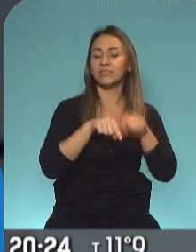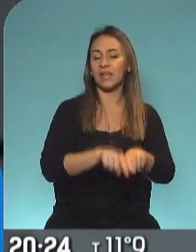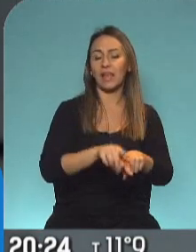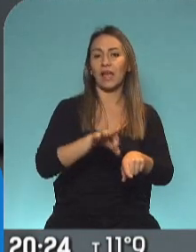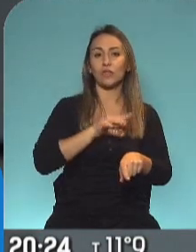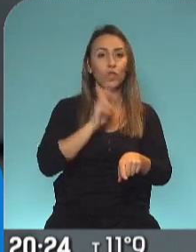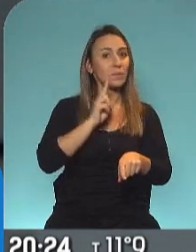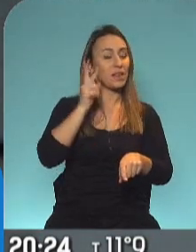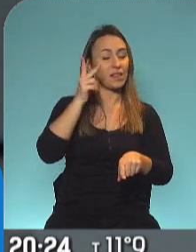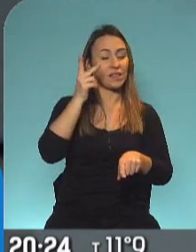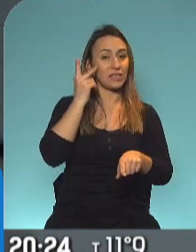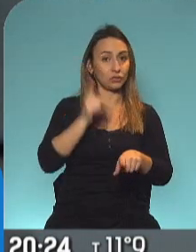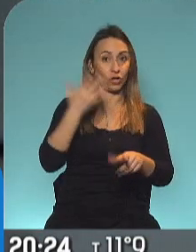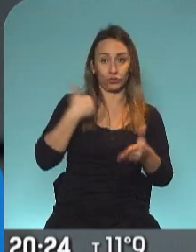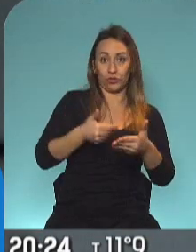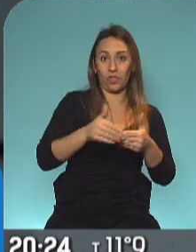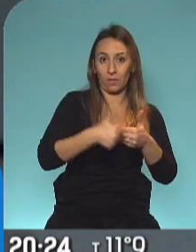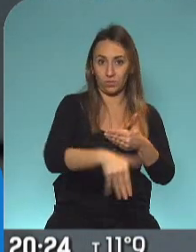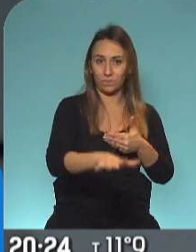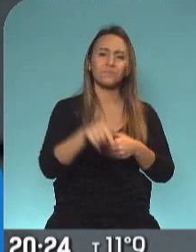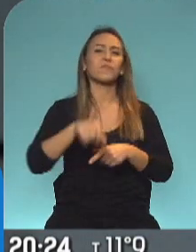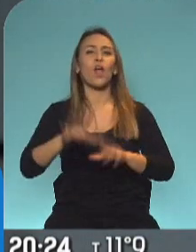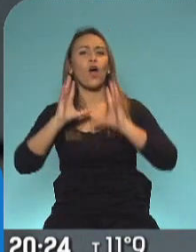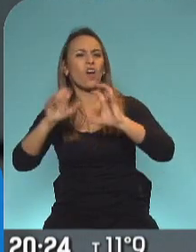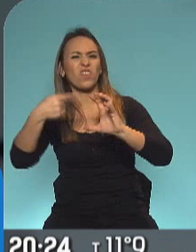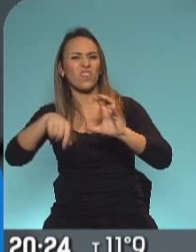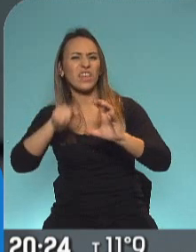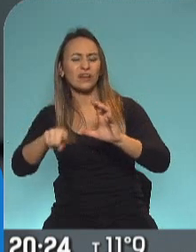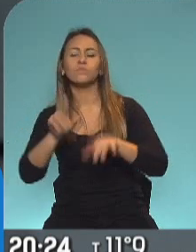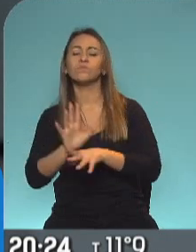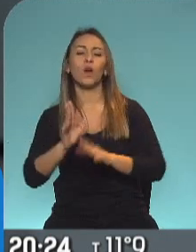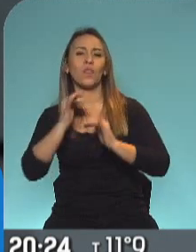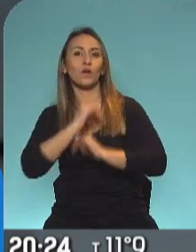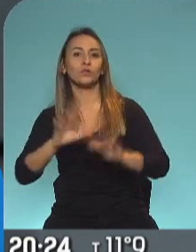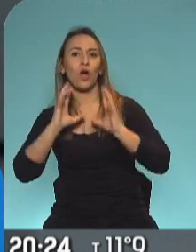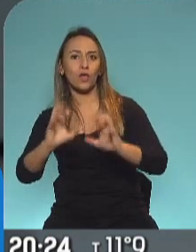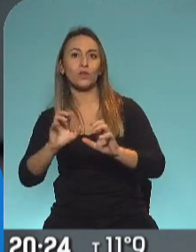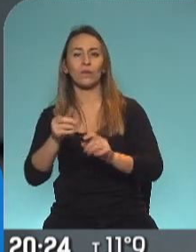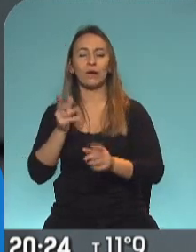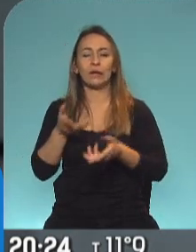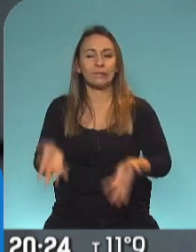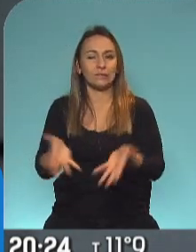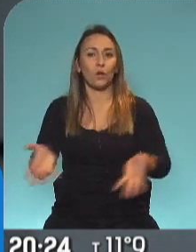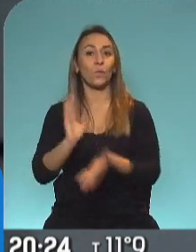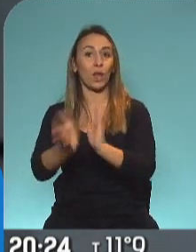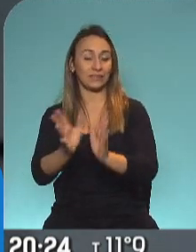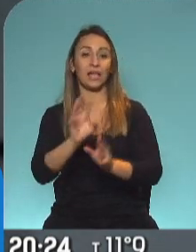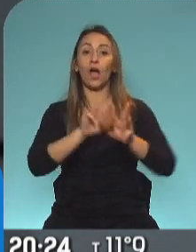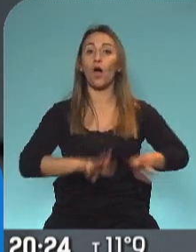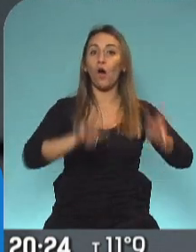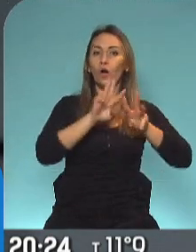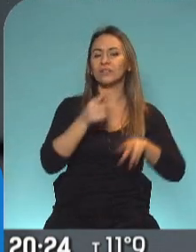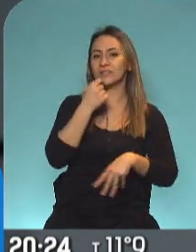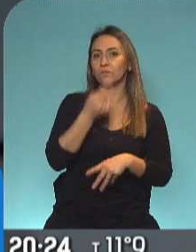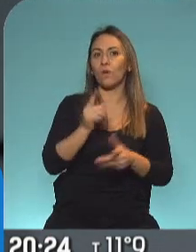estamos hablando de un discurso que incita a la violencia y a la discriminación. De hecho, la ONU lo define como cualquier forma de comunicación de la